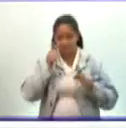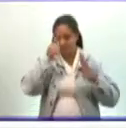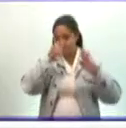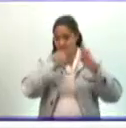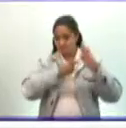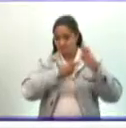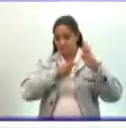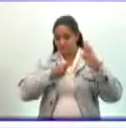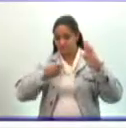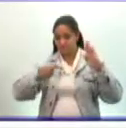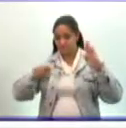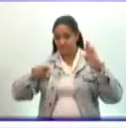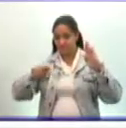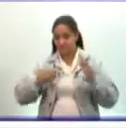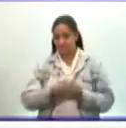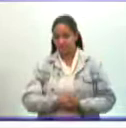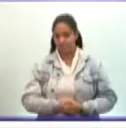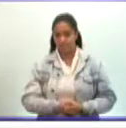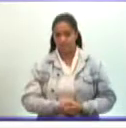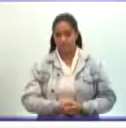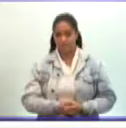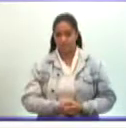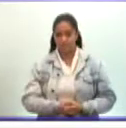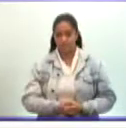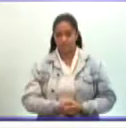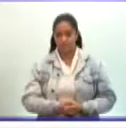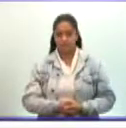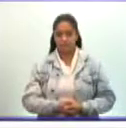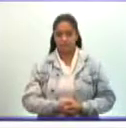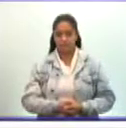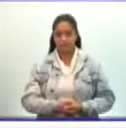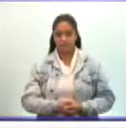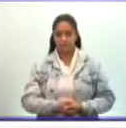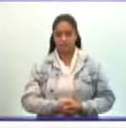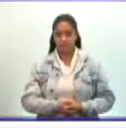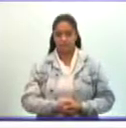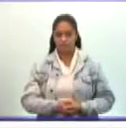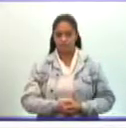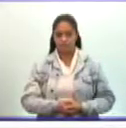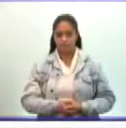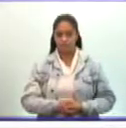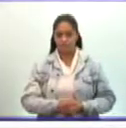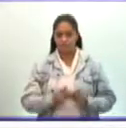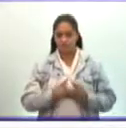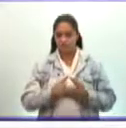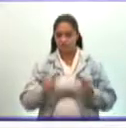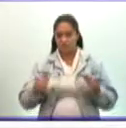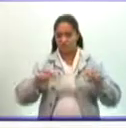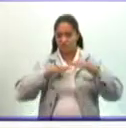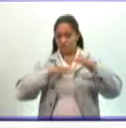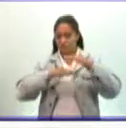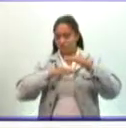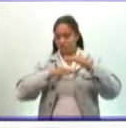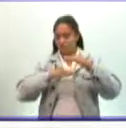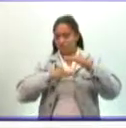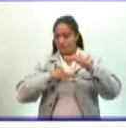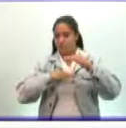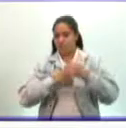de semirrecta. Son segmentos correspondientes de dos